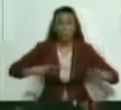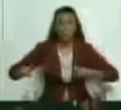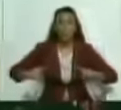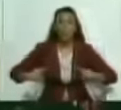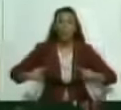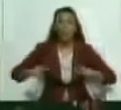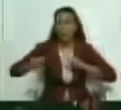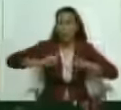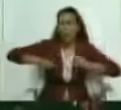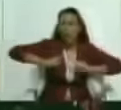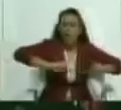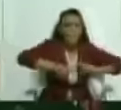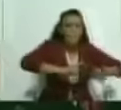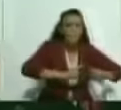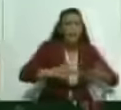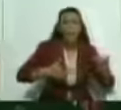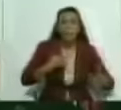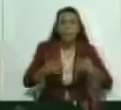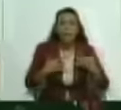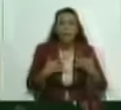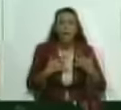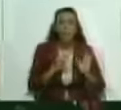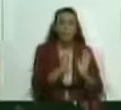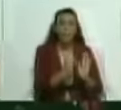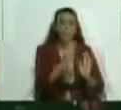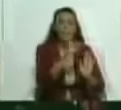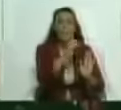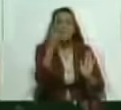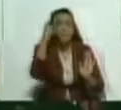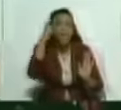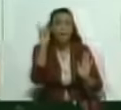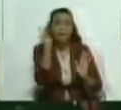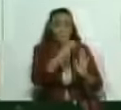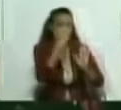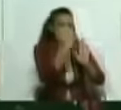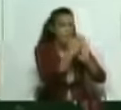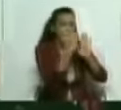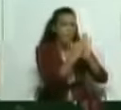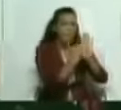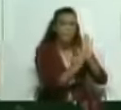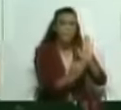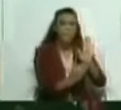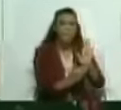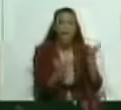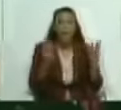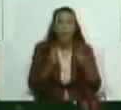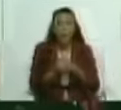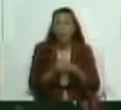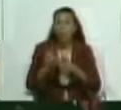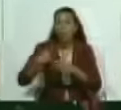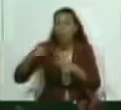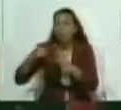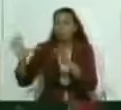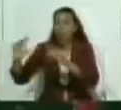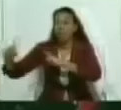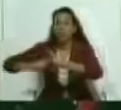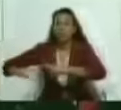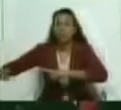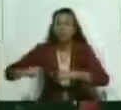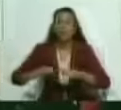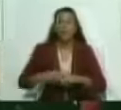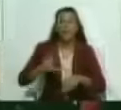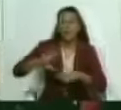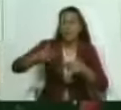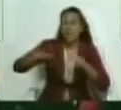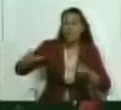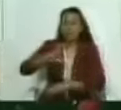se coordina todas las actividades de este proceso electoral, conjunto con las otras direcciones, como es la